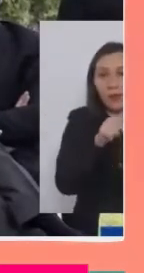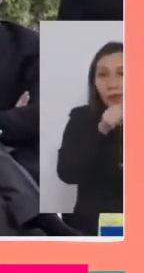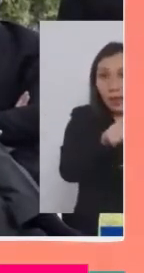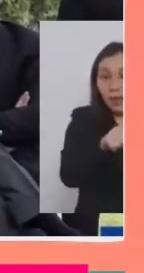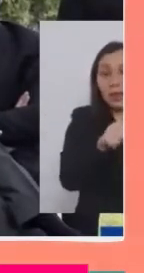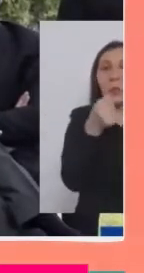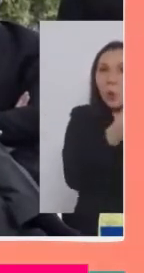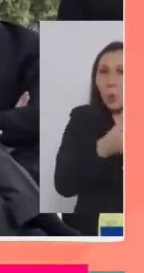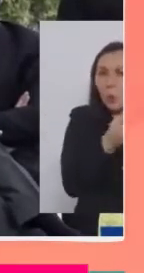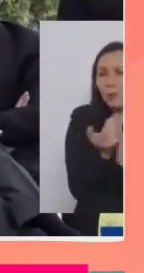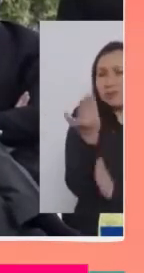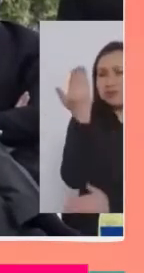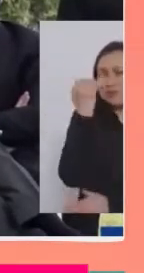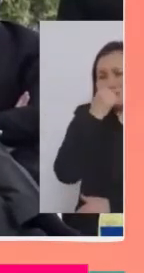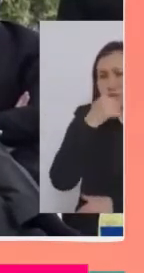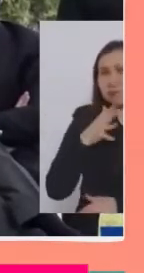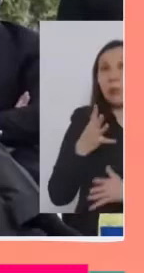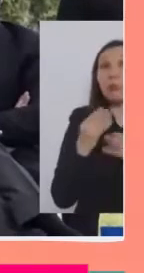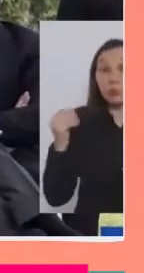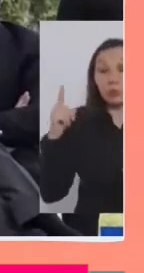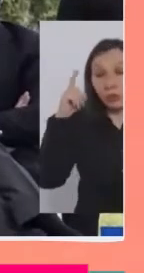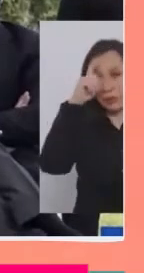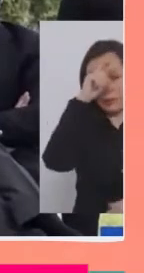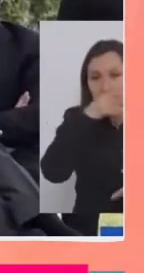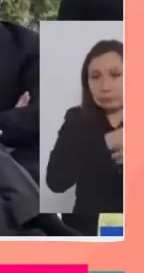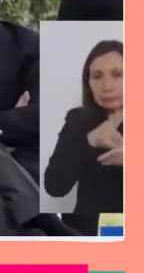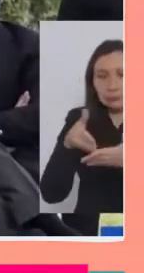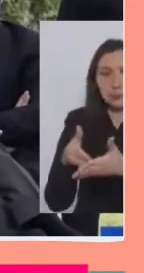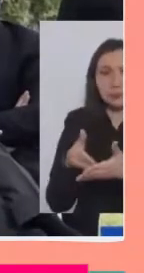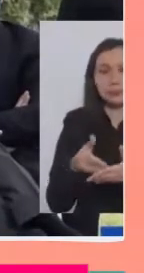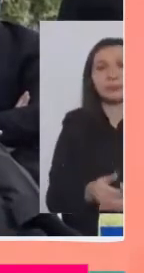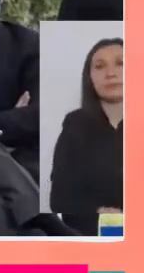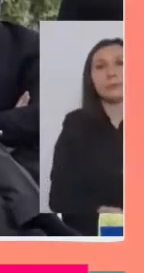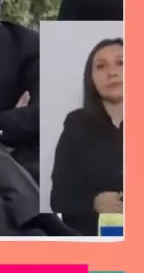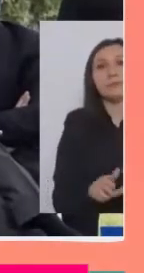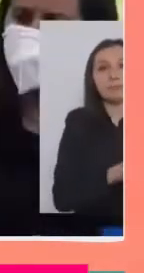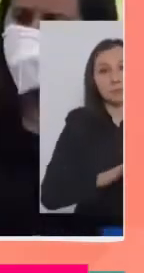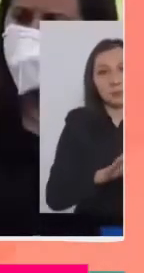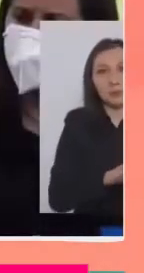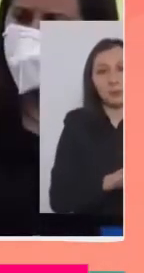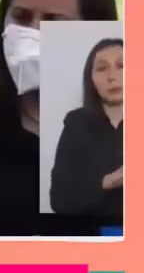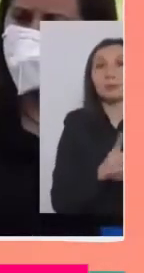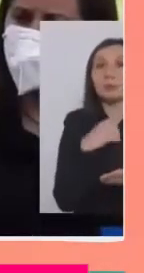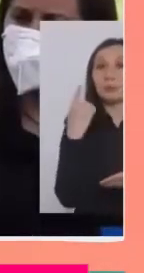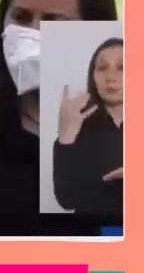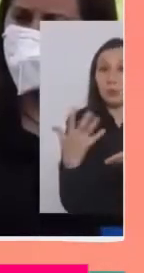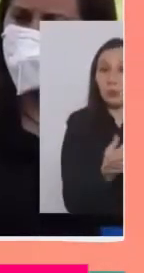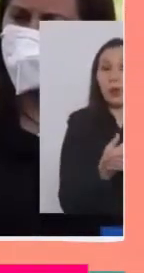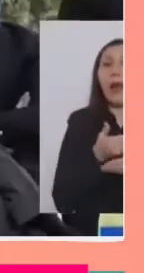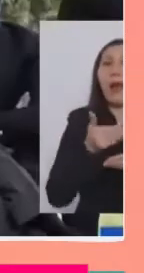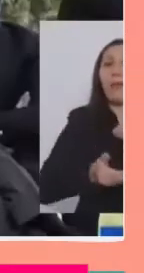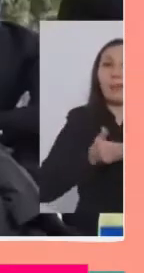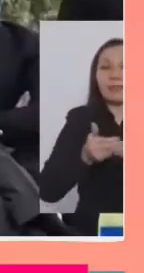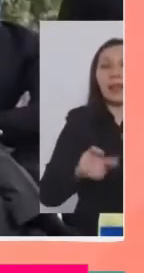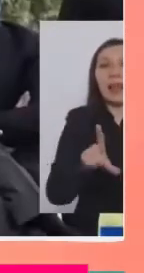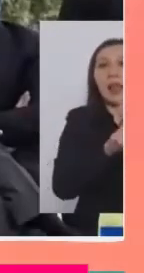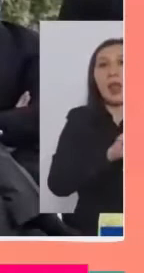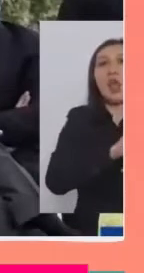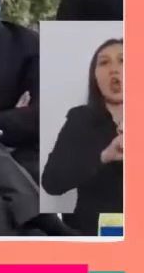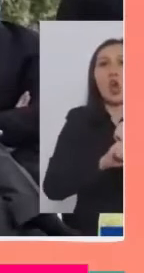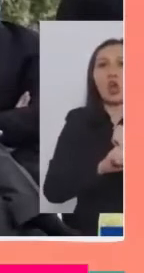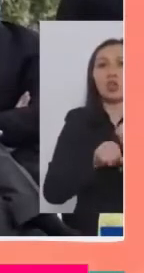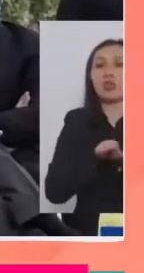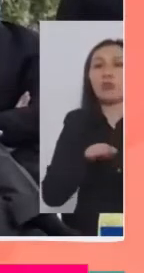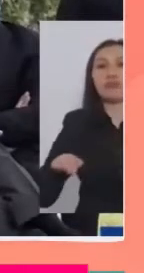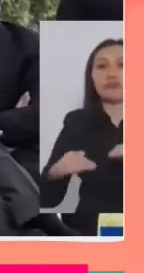de 70 metros de ancho, de más de 7 metros de ancho, que requieren, tienen ciertas características que